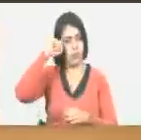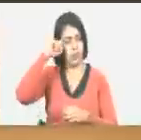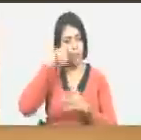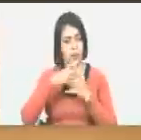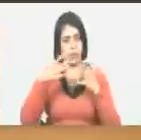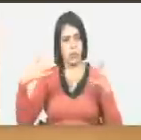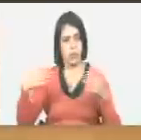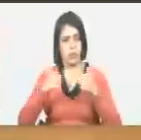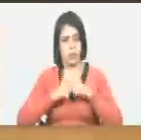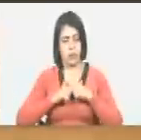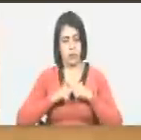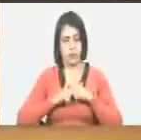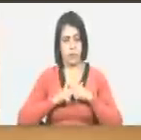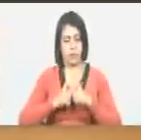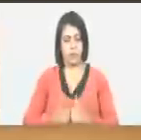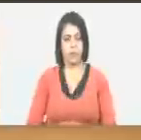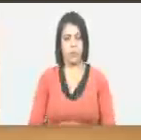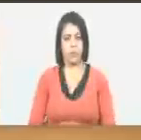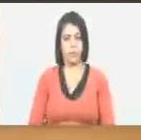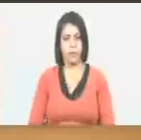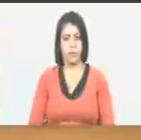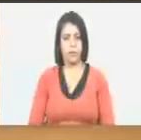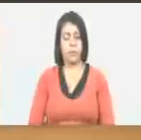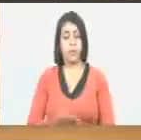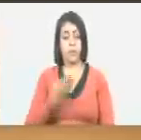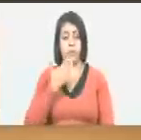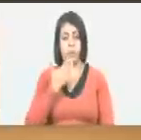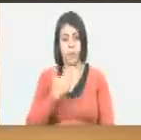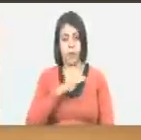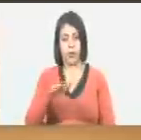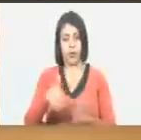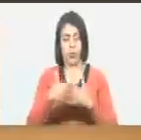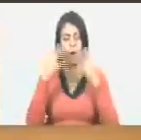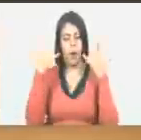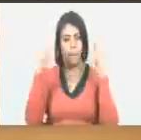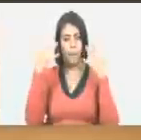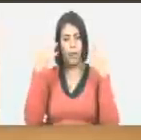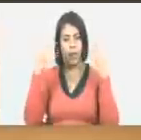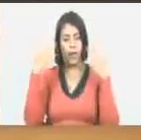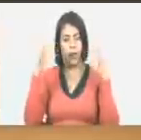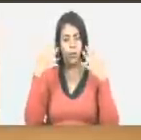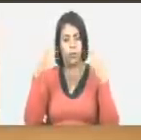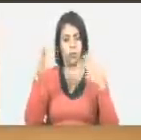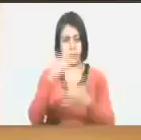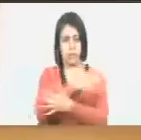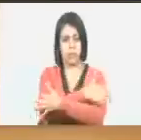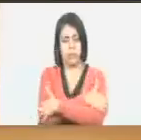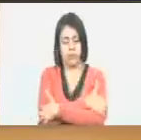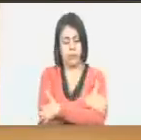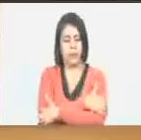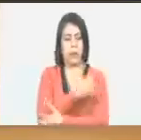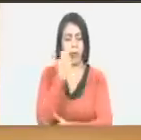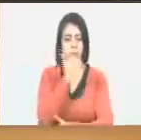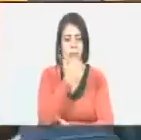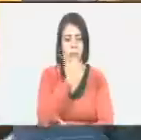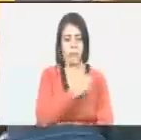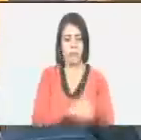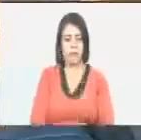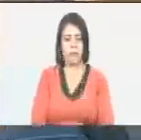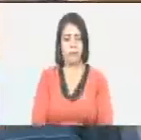inmenso de Aristóbulo Isturiz, para quien pido todos los aplausos, todos los abrazos, todas las risas.